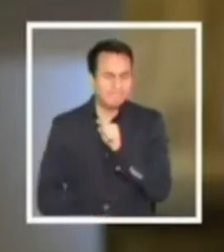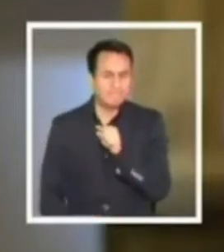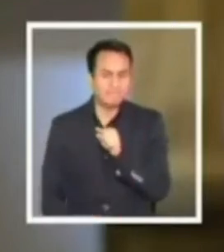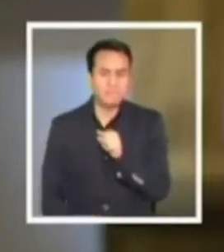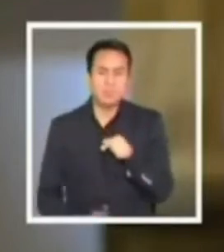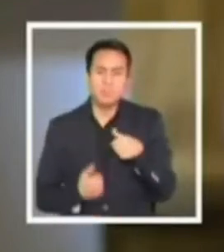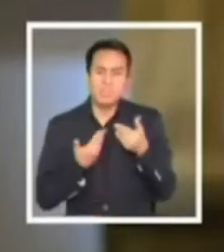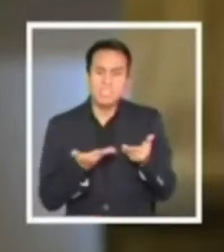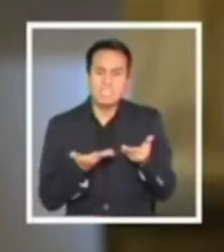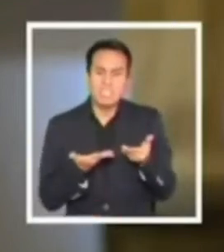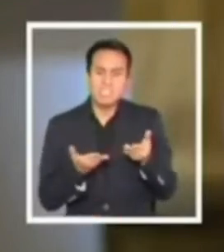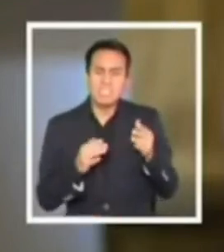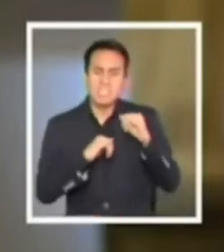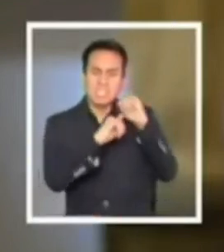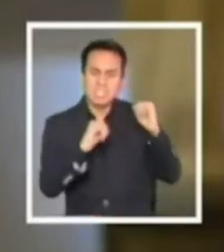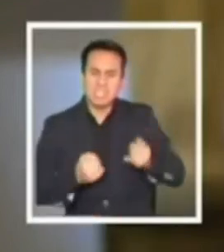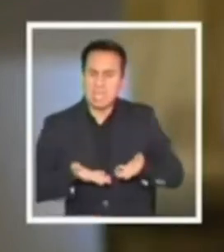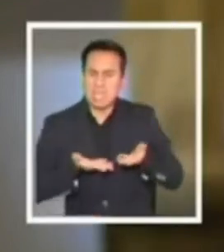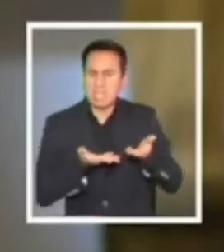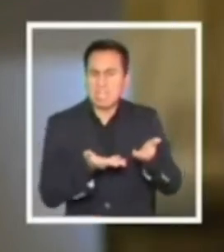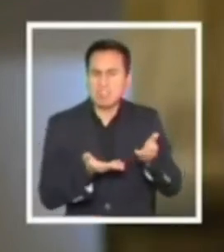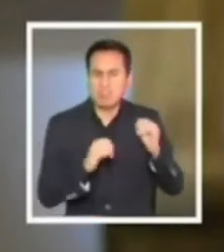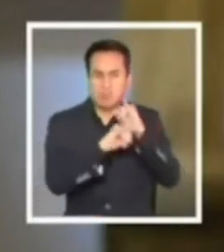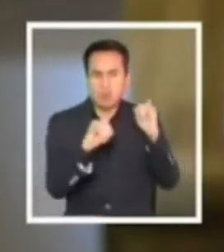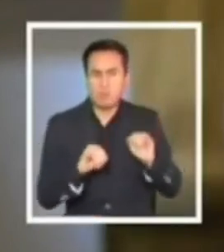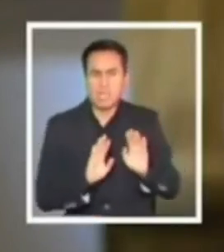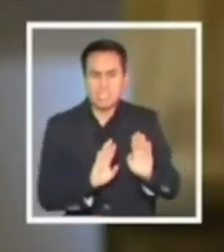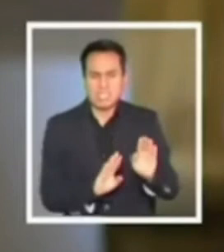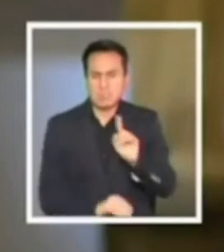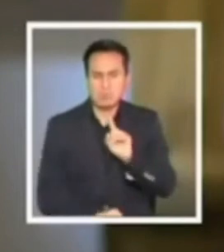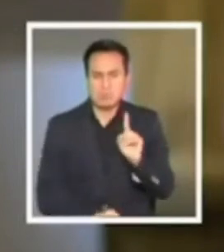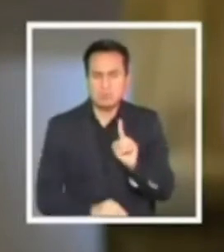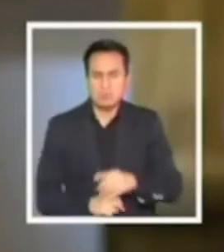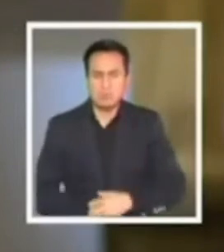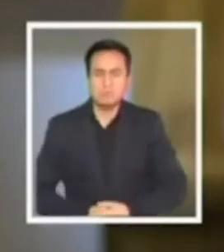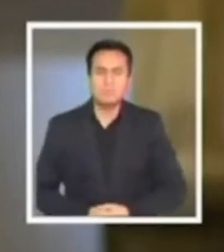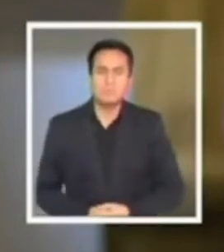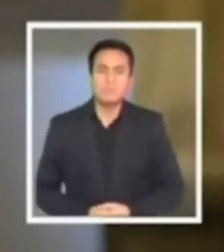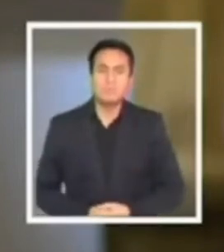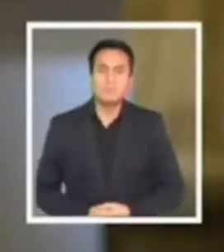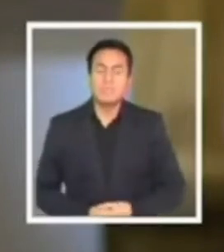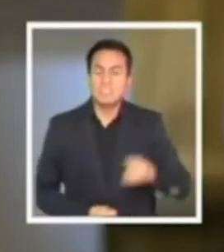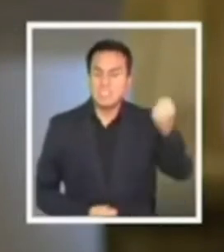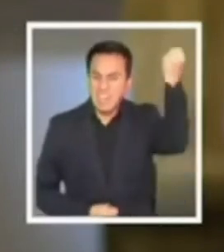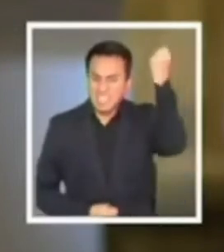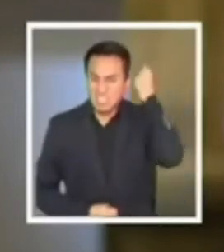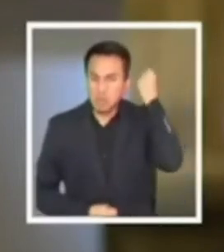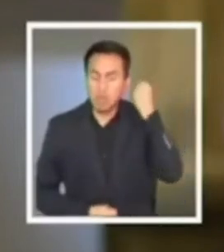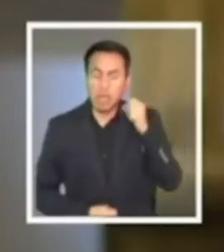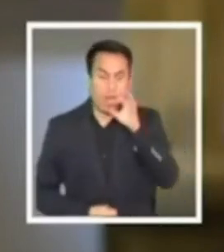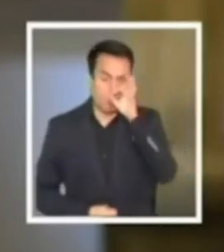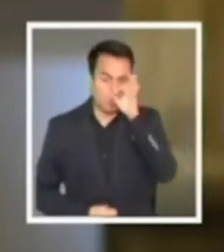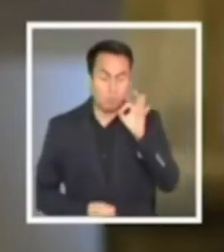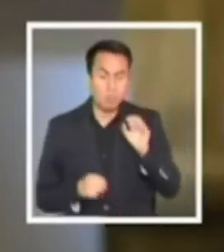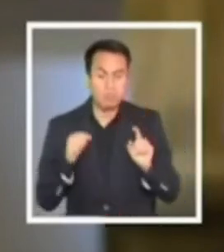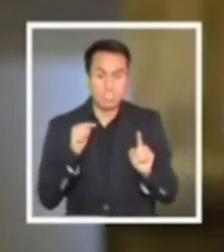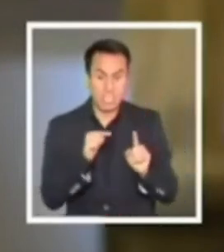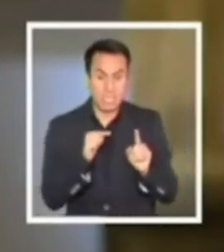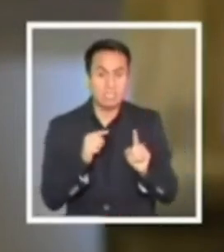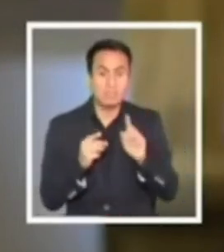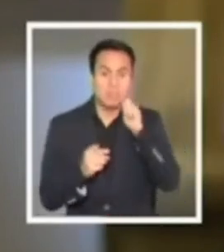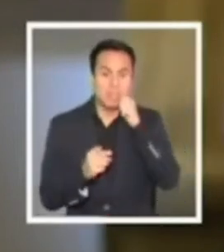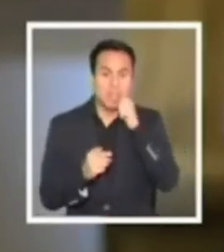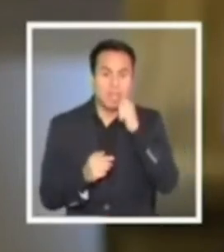no merece ser tratado de esa manera. La traición de Augusto Pinochet